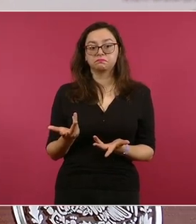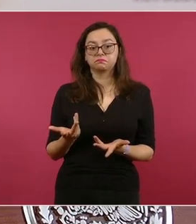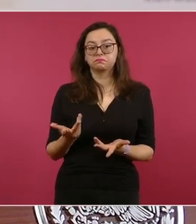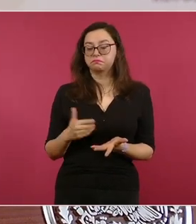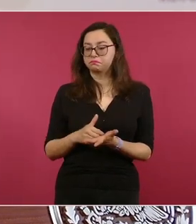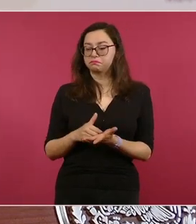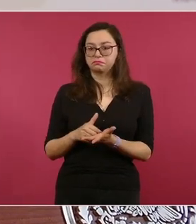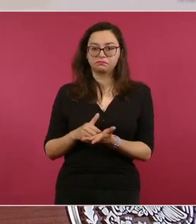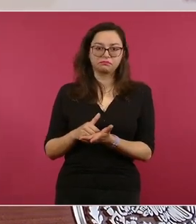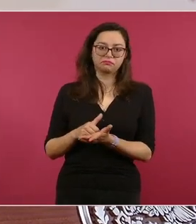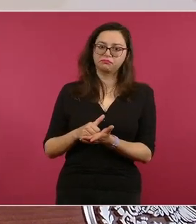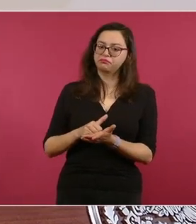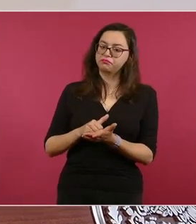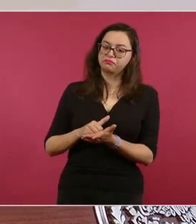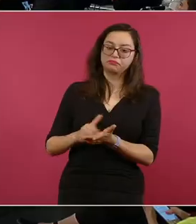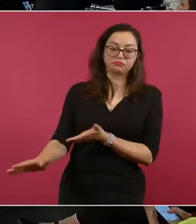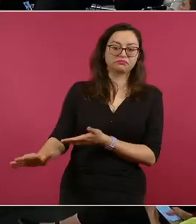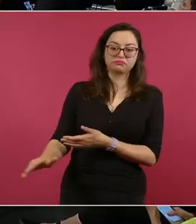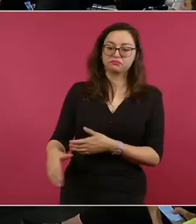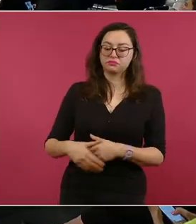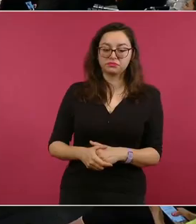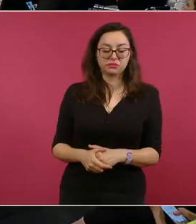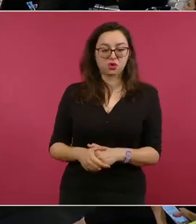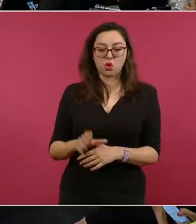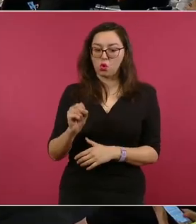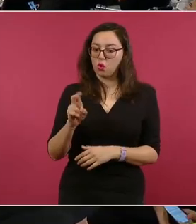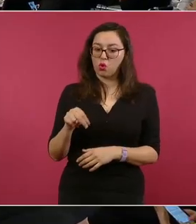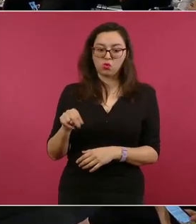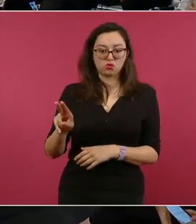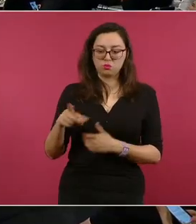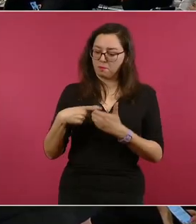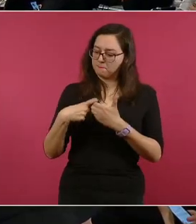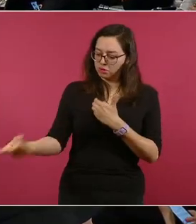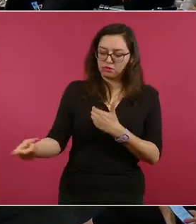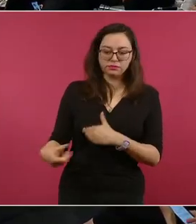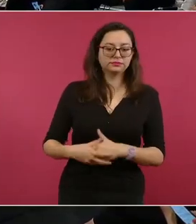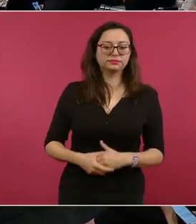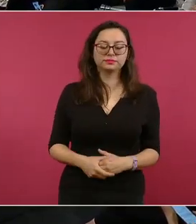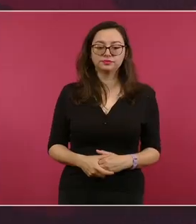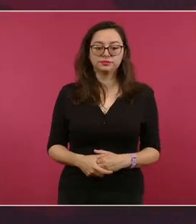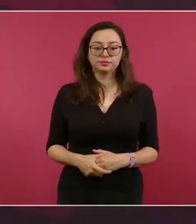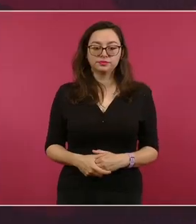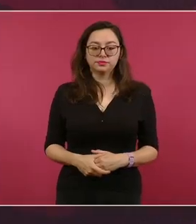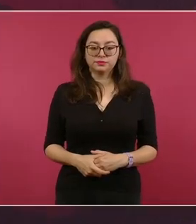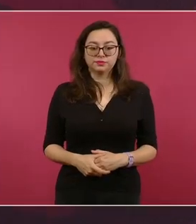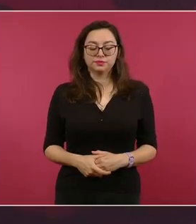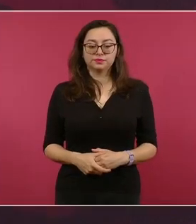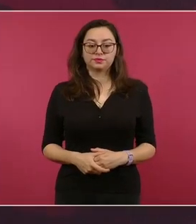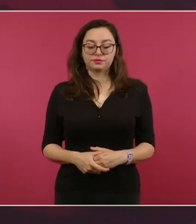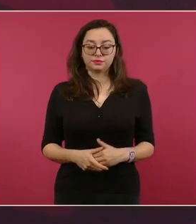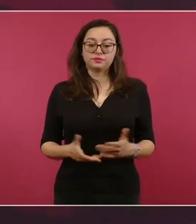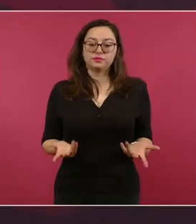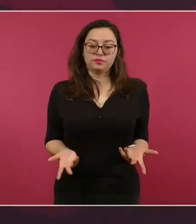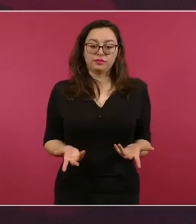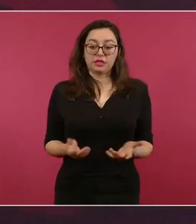sea expulsado de Naciones Unidas, que lo resuelva el